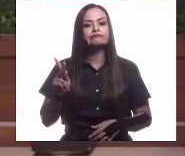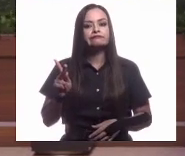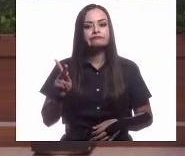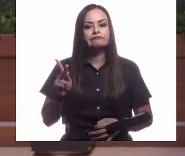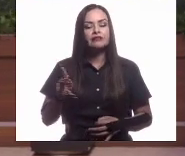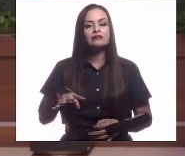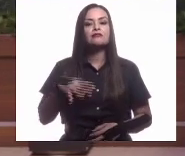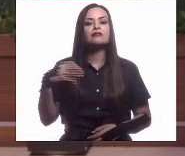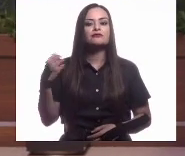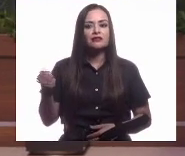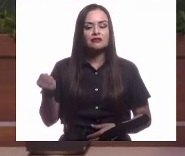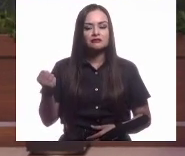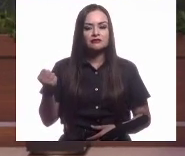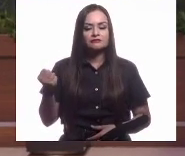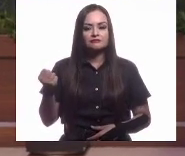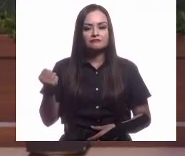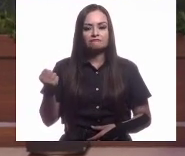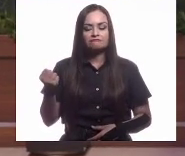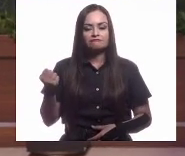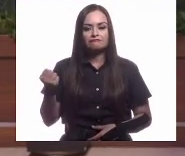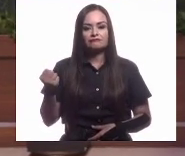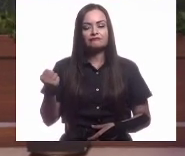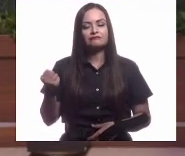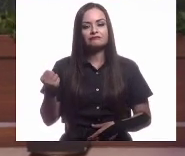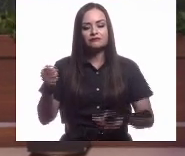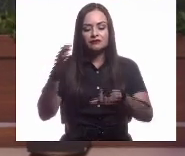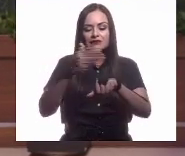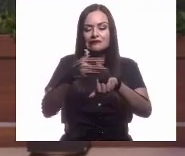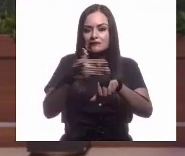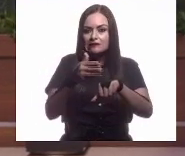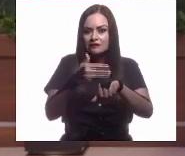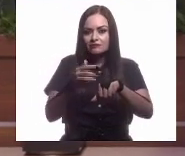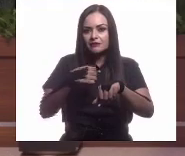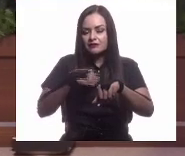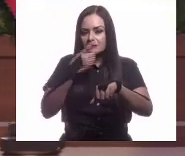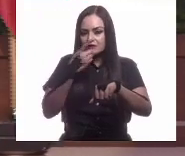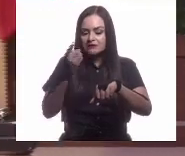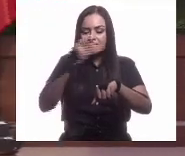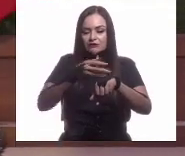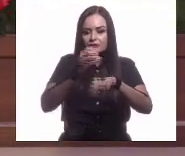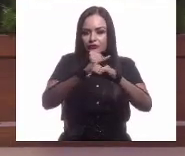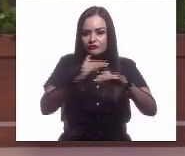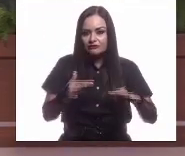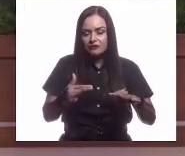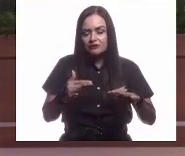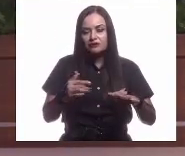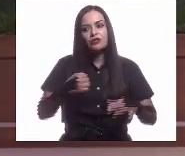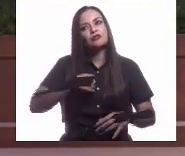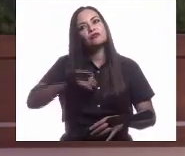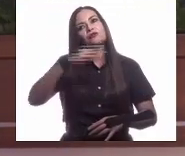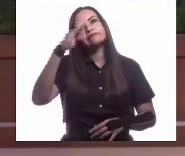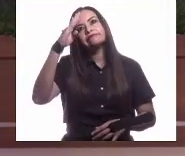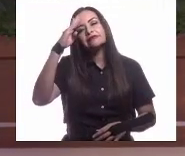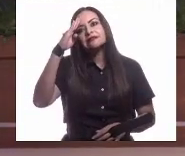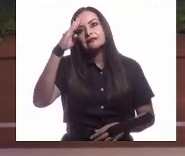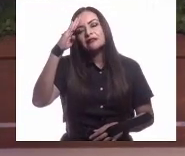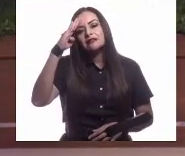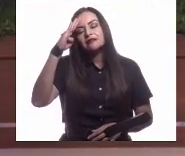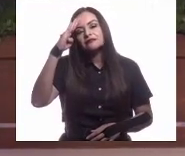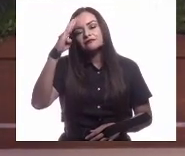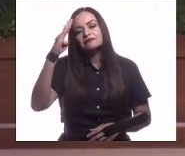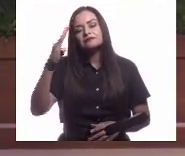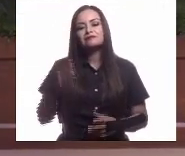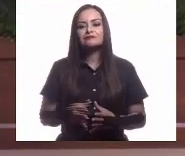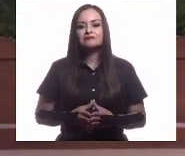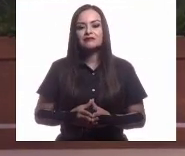el esfuerzo que se refleja en cifras, en lo que acabo de decir, he llegado a la convicción de que hay cosas